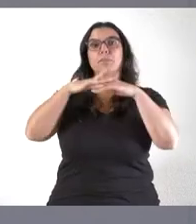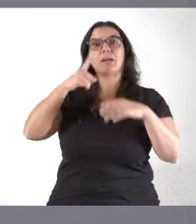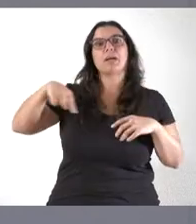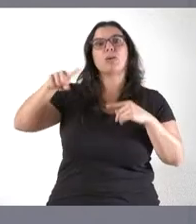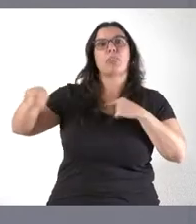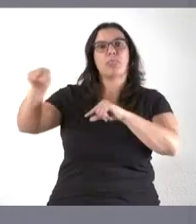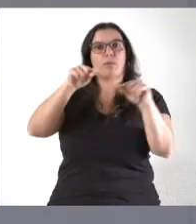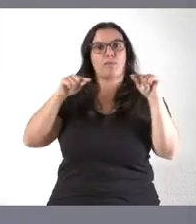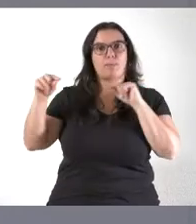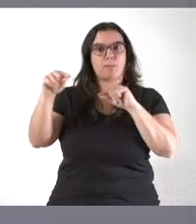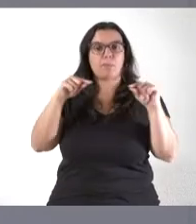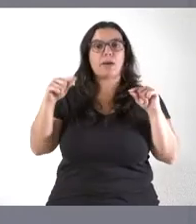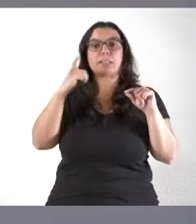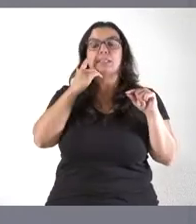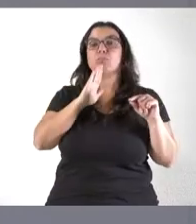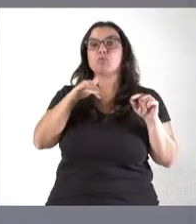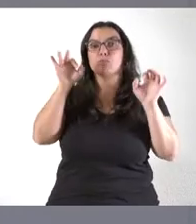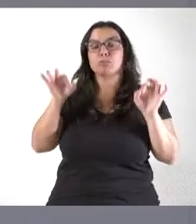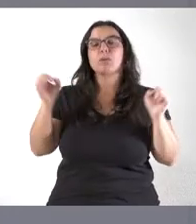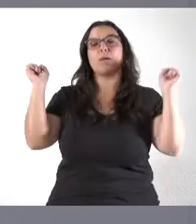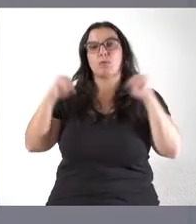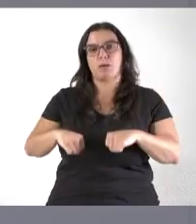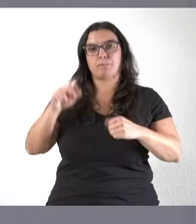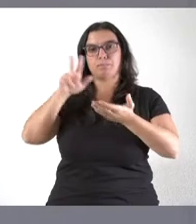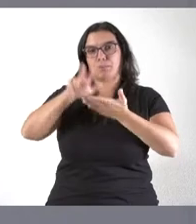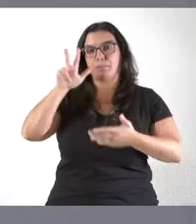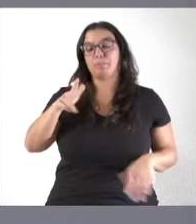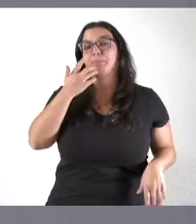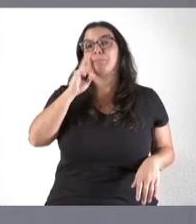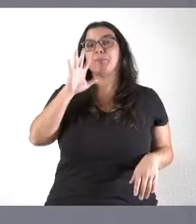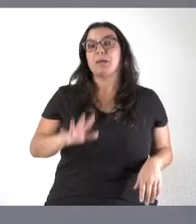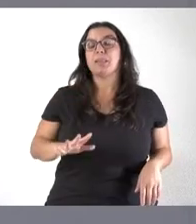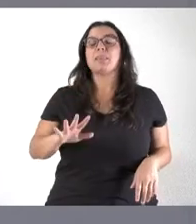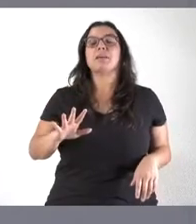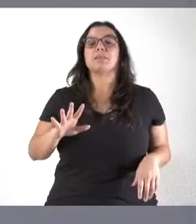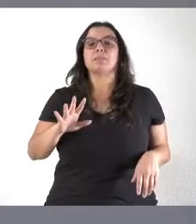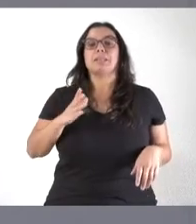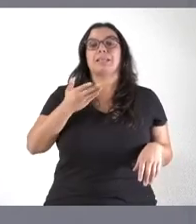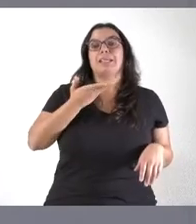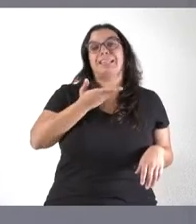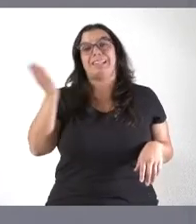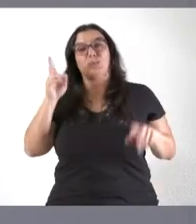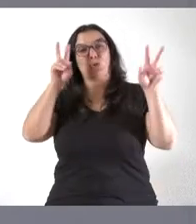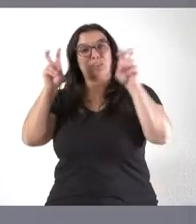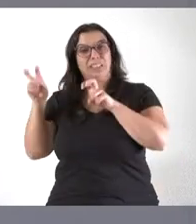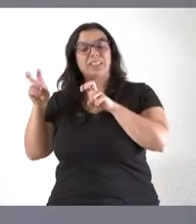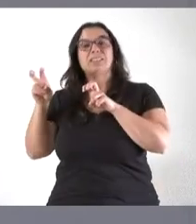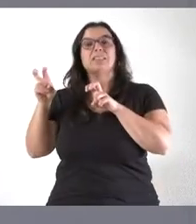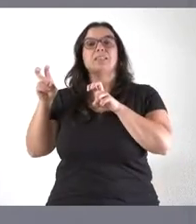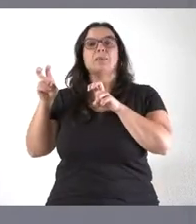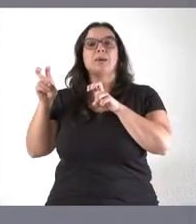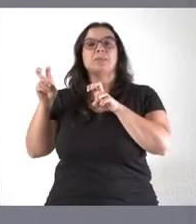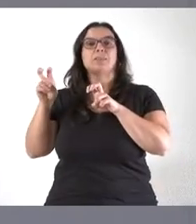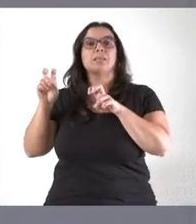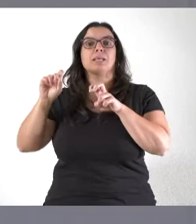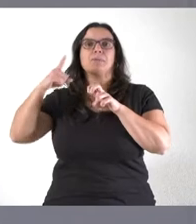a su debate y si lo estiman conveniente su aprobación si les parece antes de entrar en el resto de los asuntos del Consejo de gobierno pues